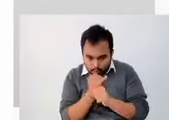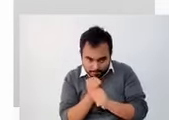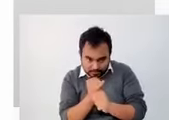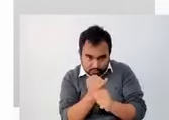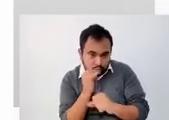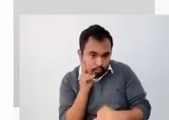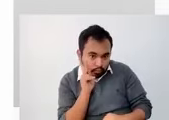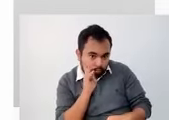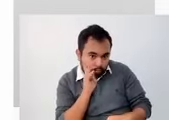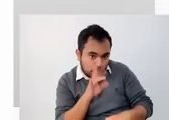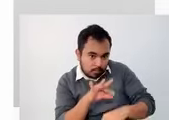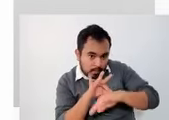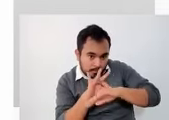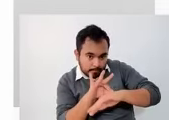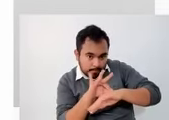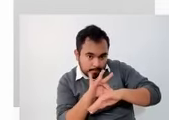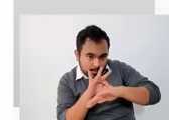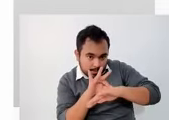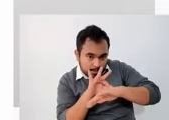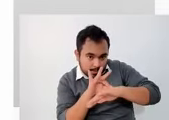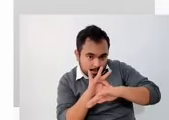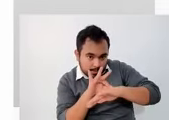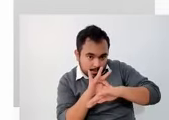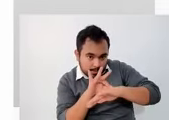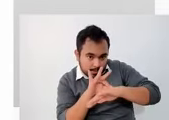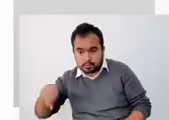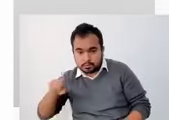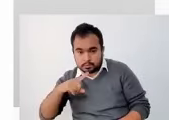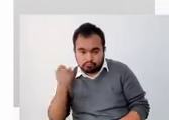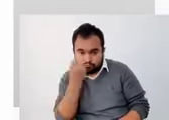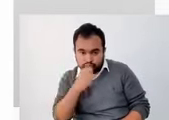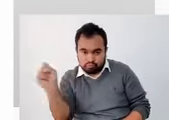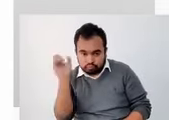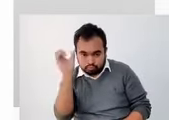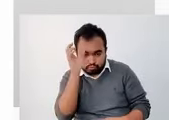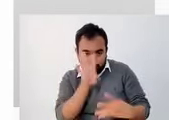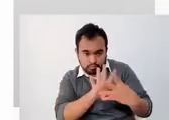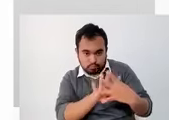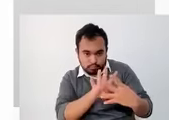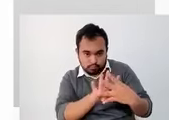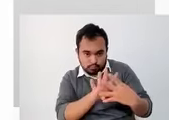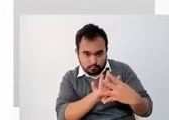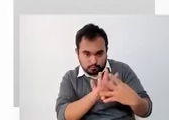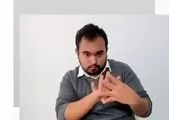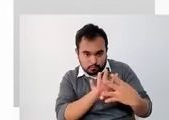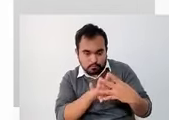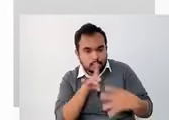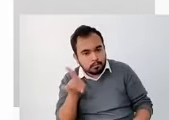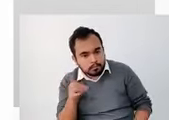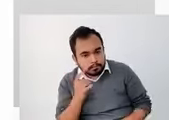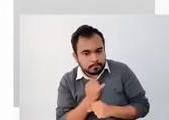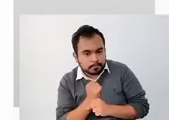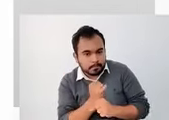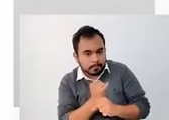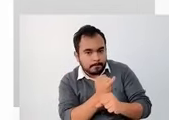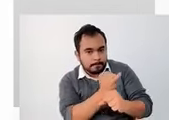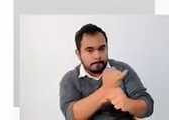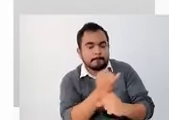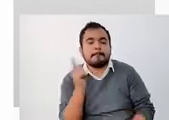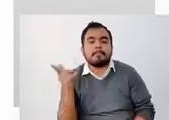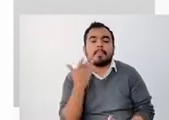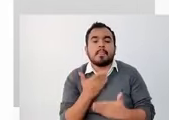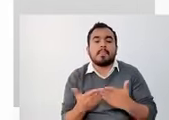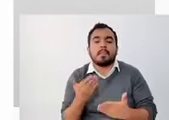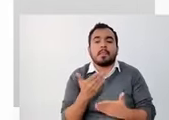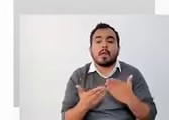que hay penalistas que ya son también, el actual, por ejemplo, presidente de la